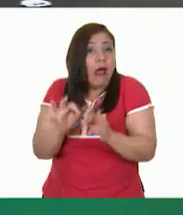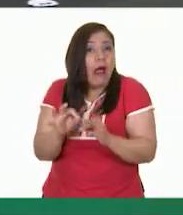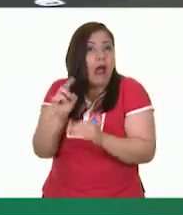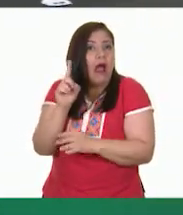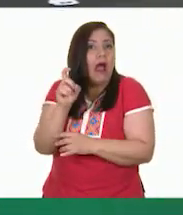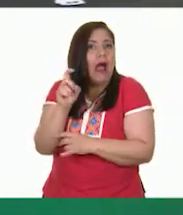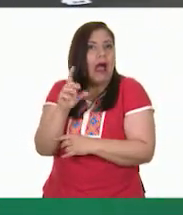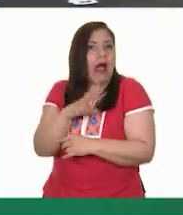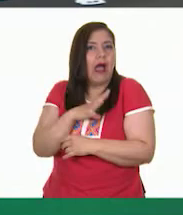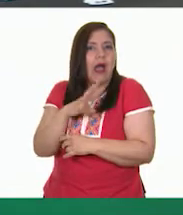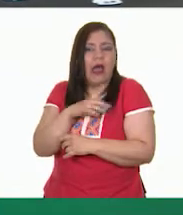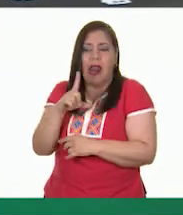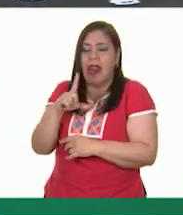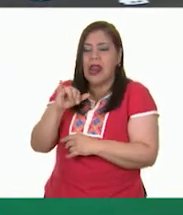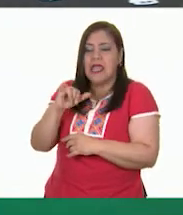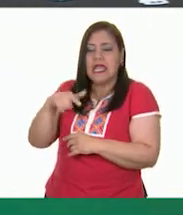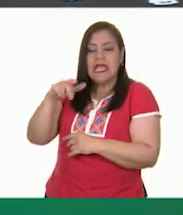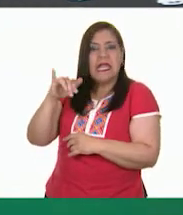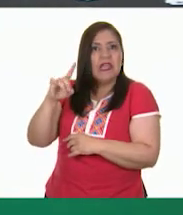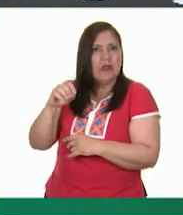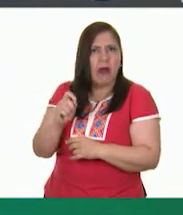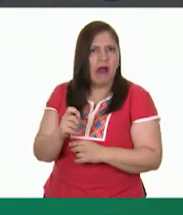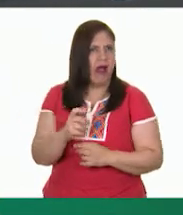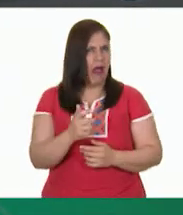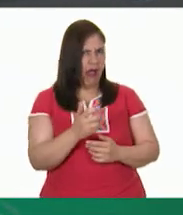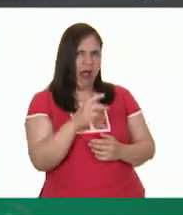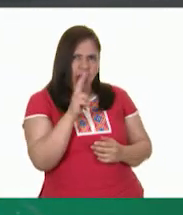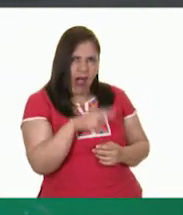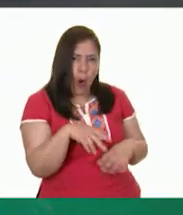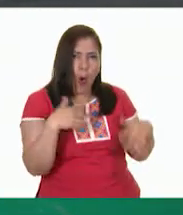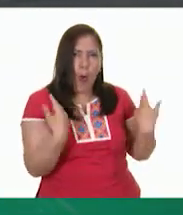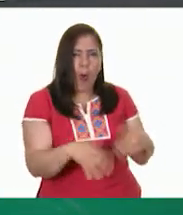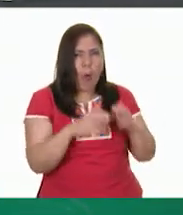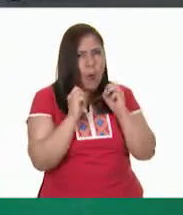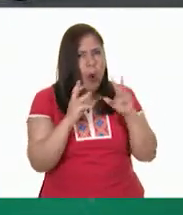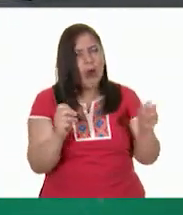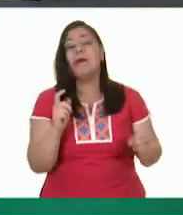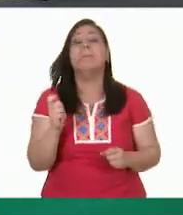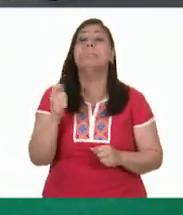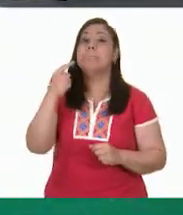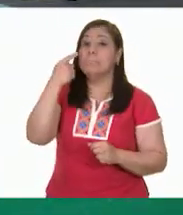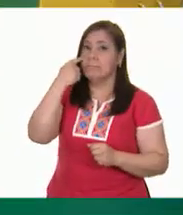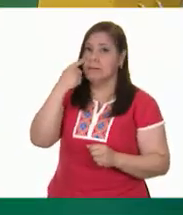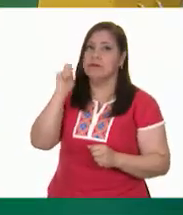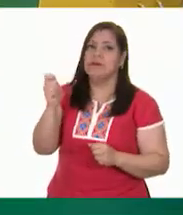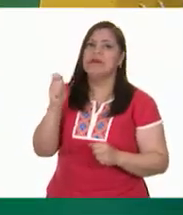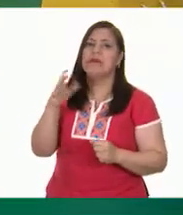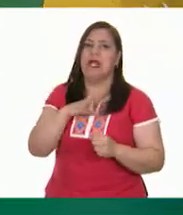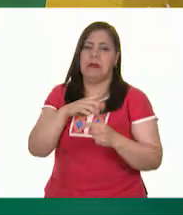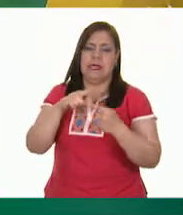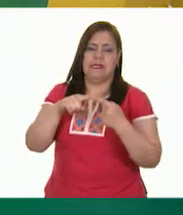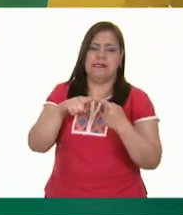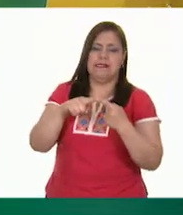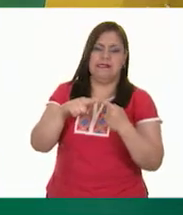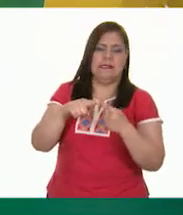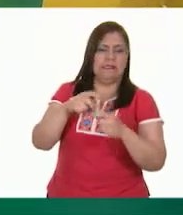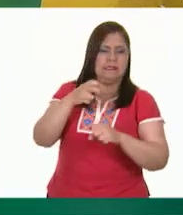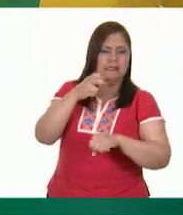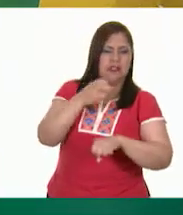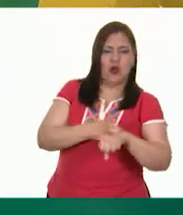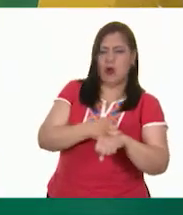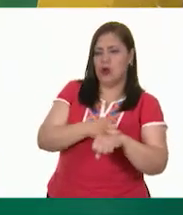¿Escucharon eso, niñas y niños? ¡Wow! Pero, ¿y entonces, si ya tenemos el sólido y el líquido, el